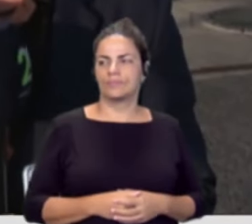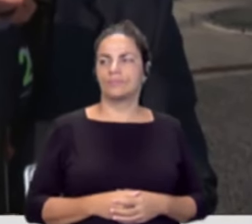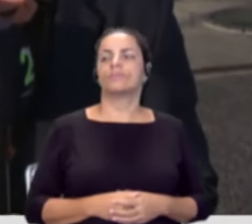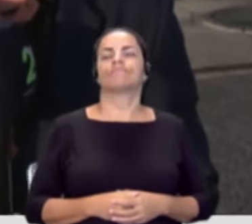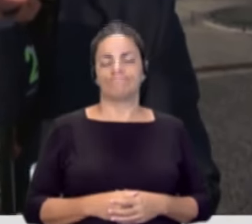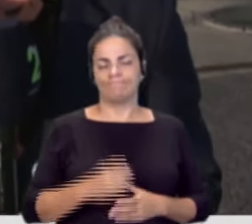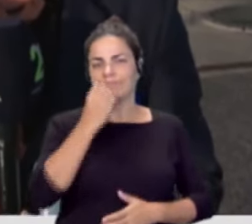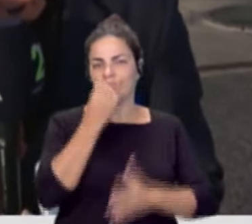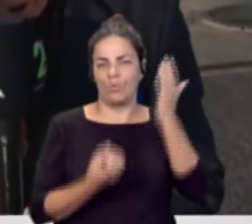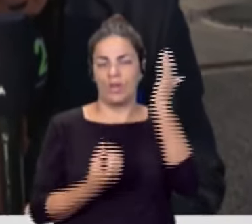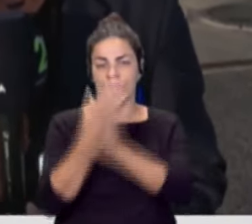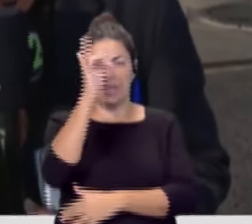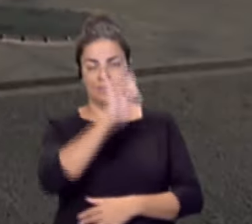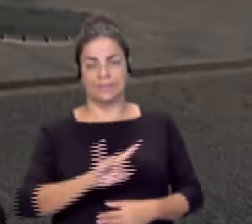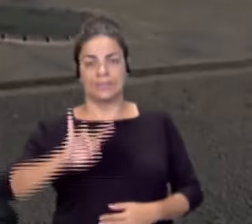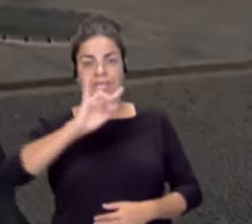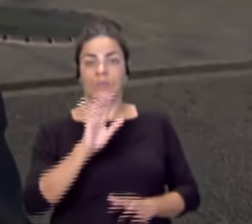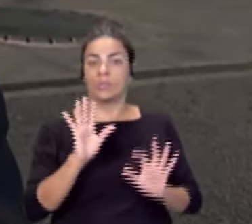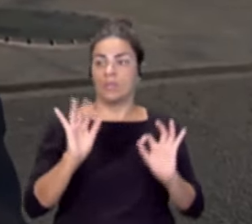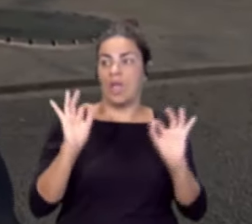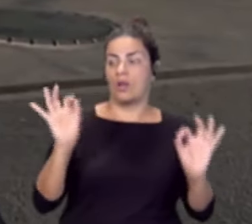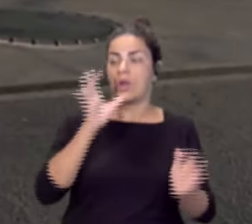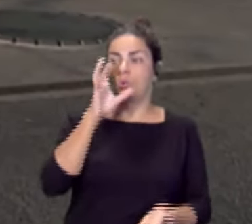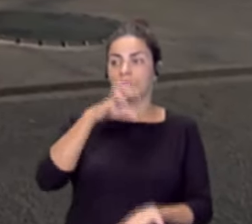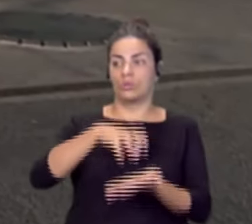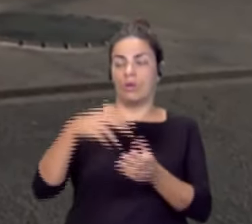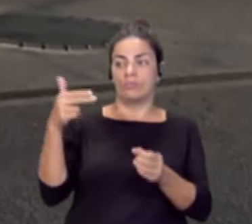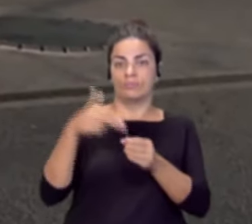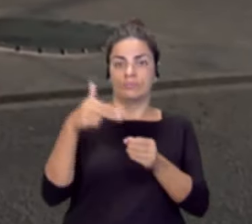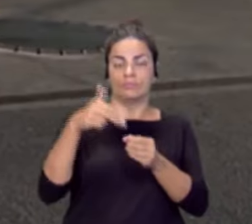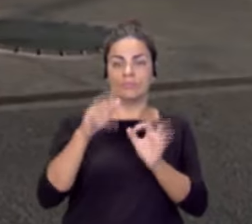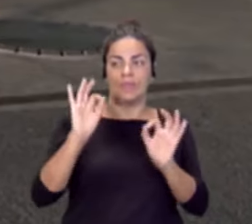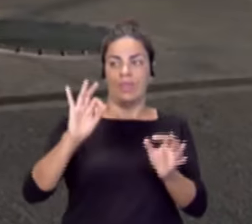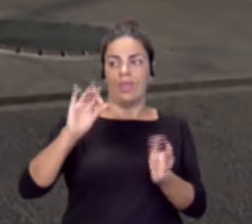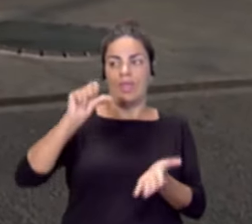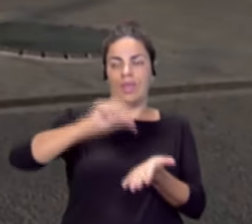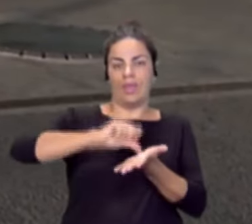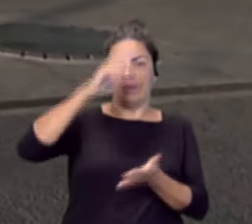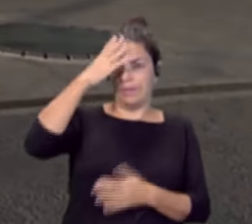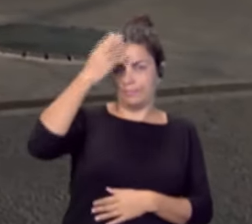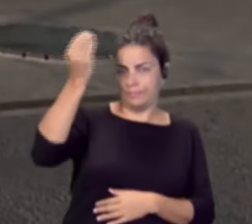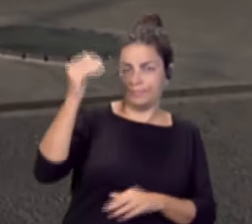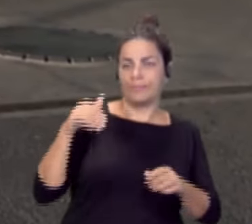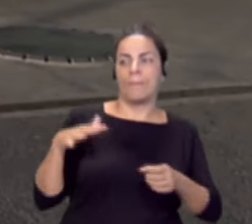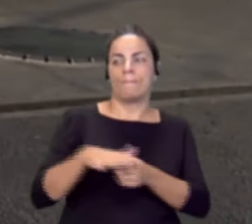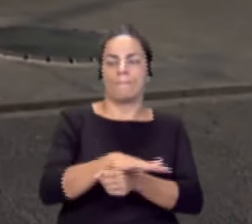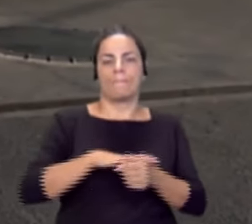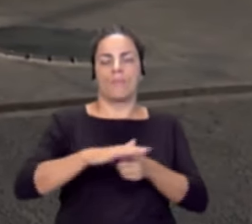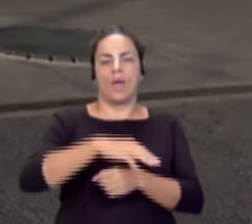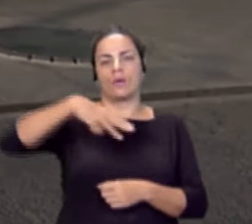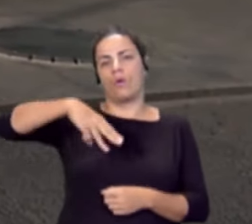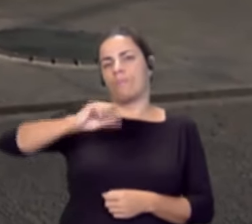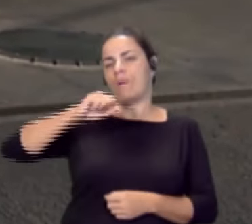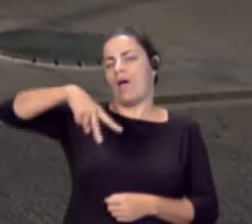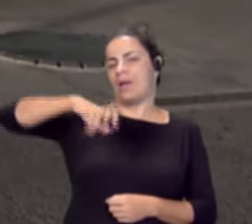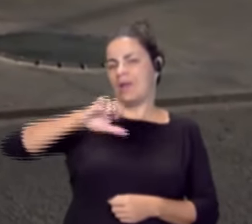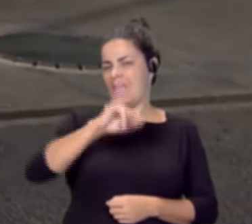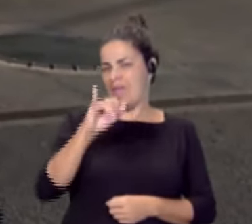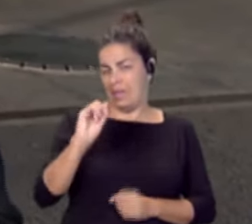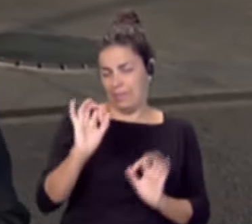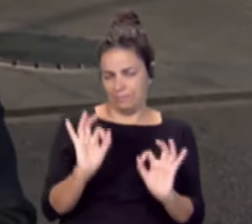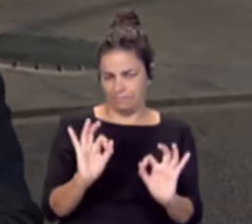Buenos días, Canarias. Pues sí, nos encontramos ahora mismo en una de las estaciones de servicio de la capital de Lanzarote, en el barrio de Maneje en concreto, y vamos a ver